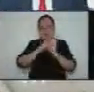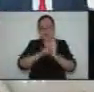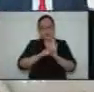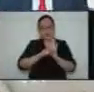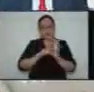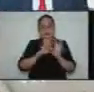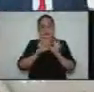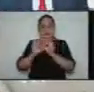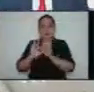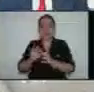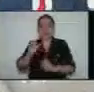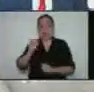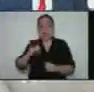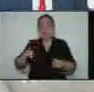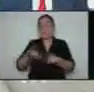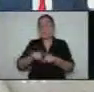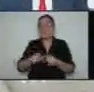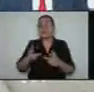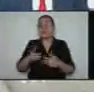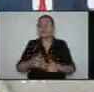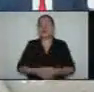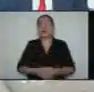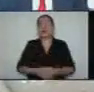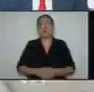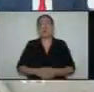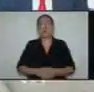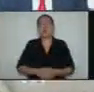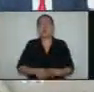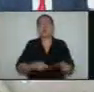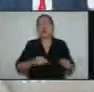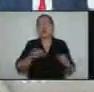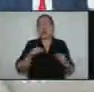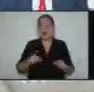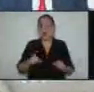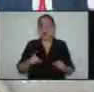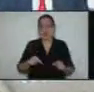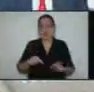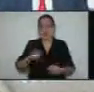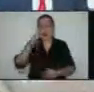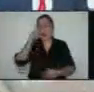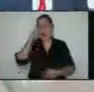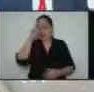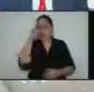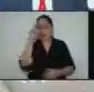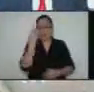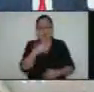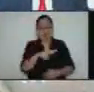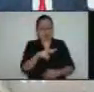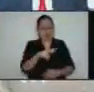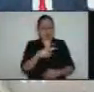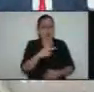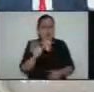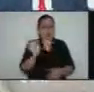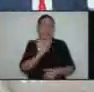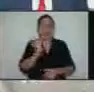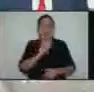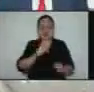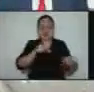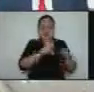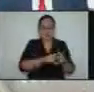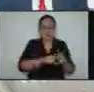al menos en lo que es la región de México, porque quizá esta película se pueda ver en